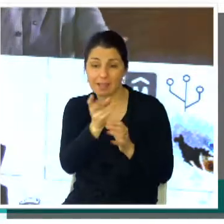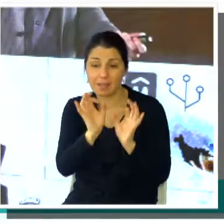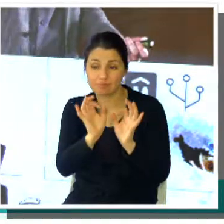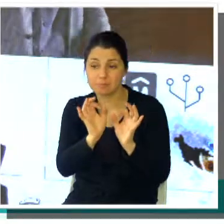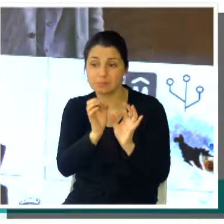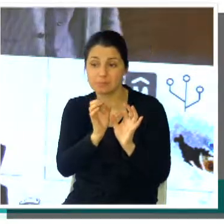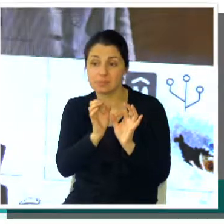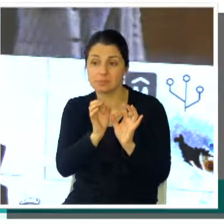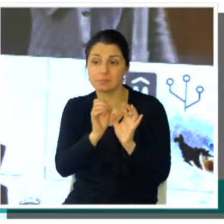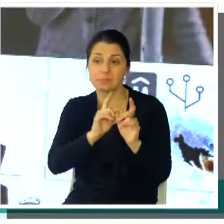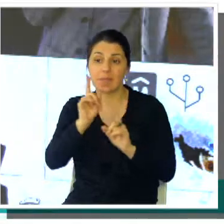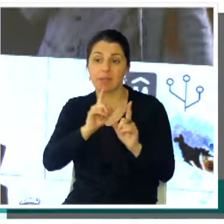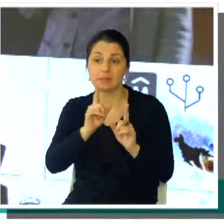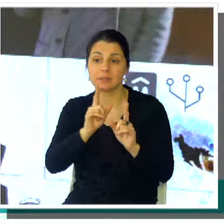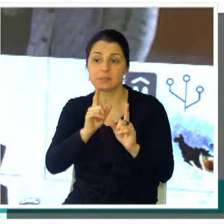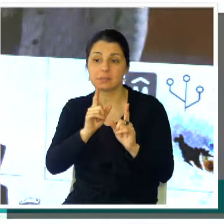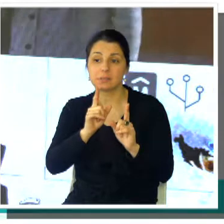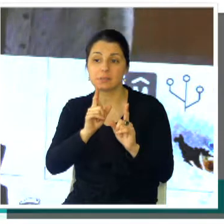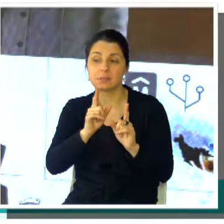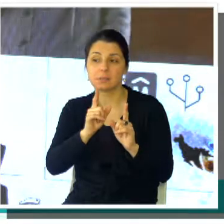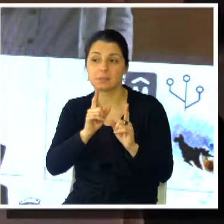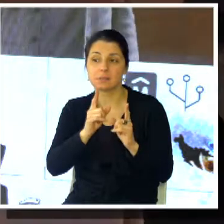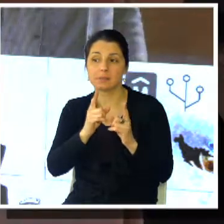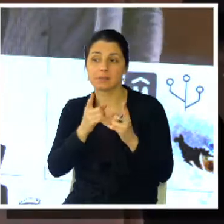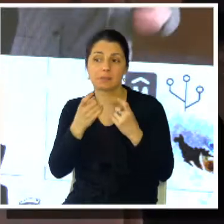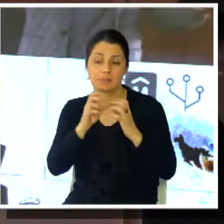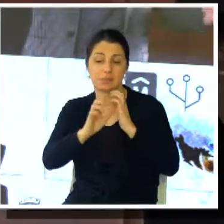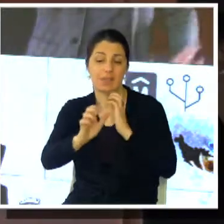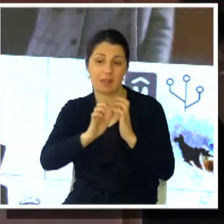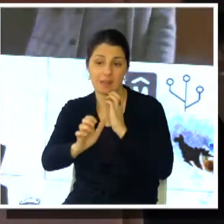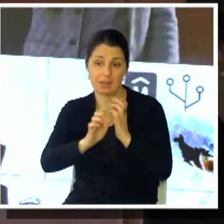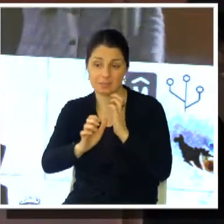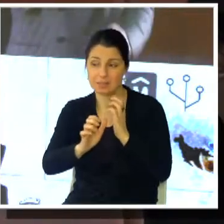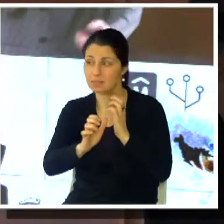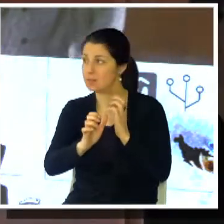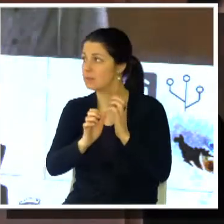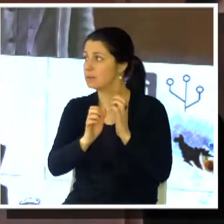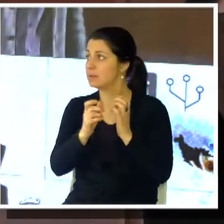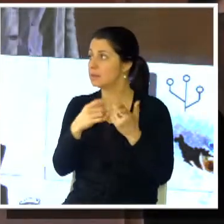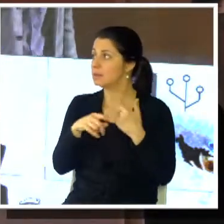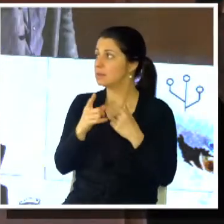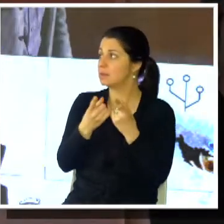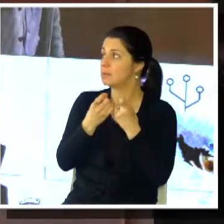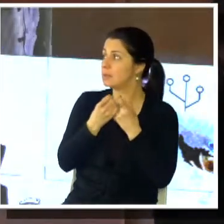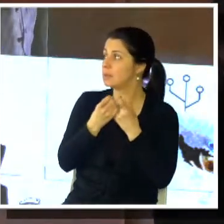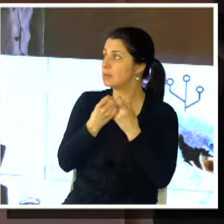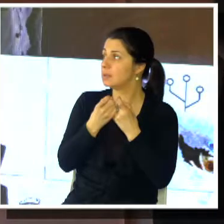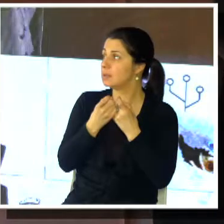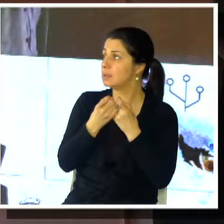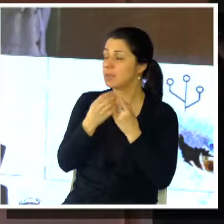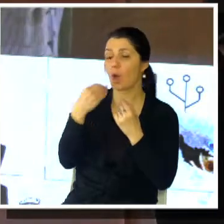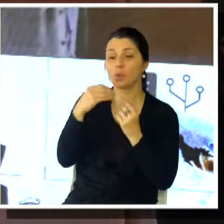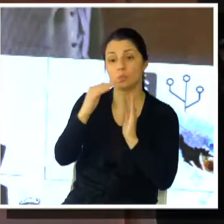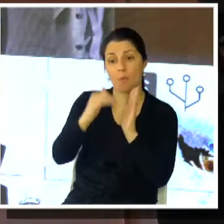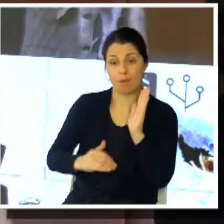Muchas veces no tienen ni siquiera conectividad eléctrica, tienen que usar baterías, entonces tienen que tener un bajo